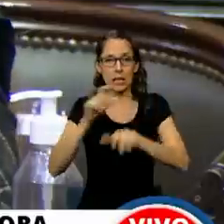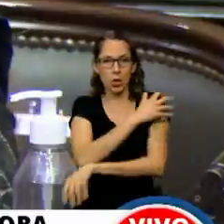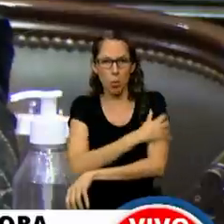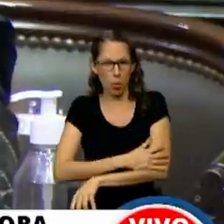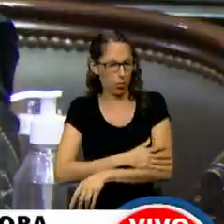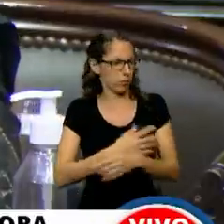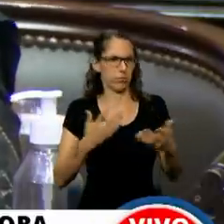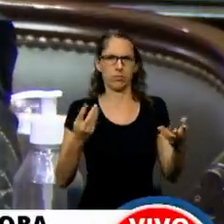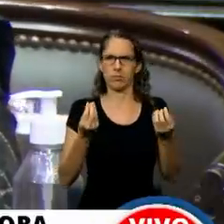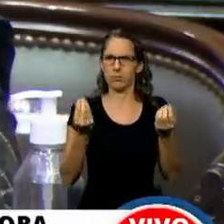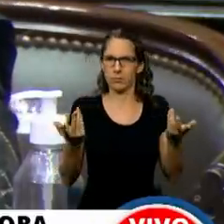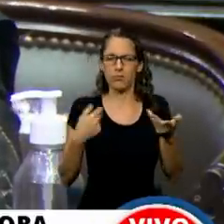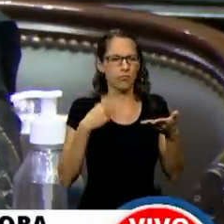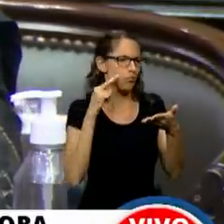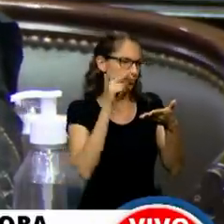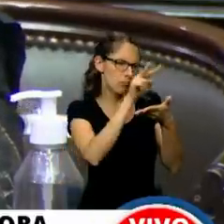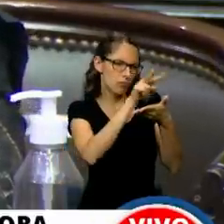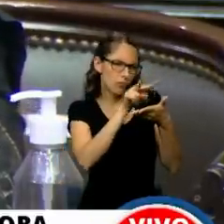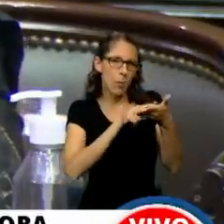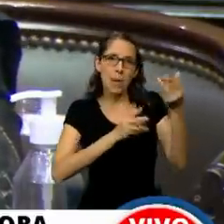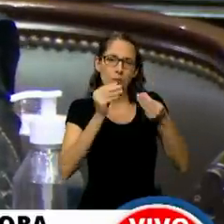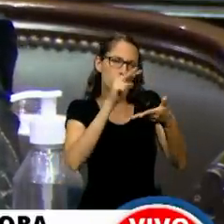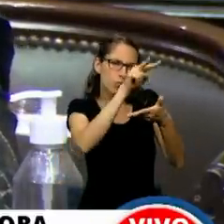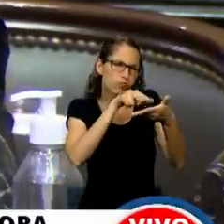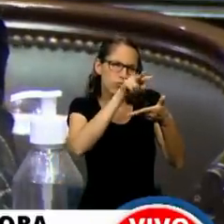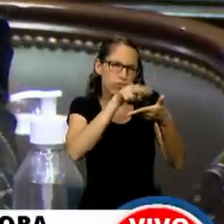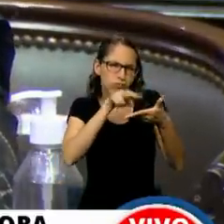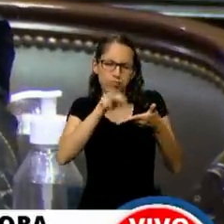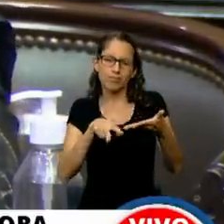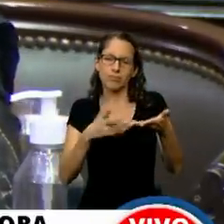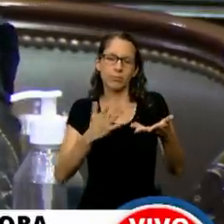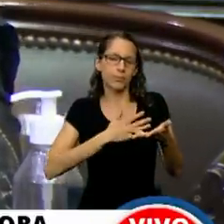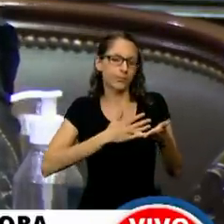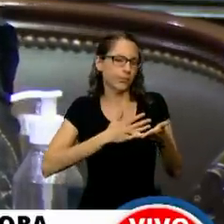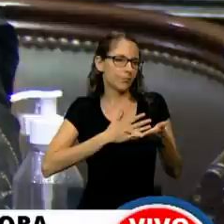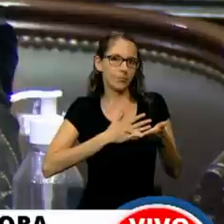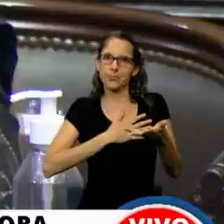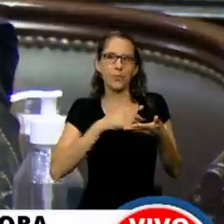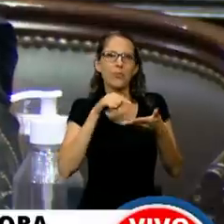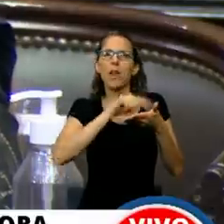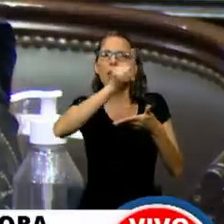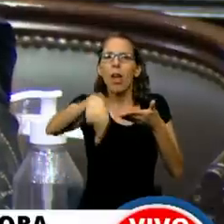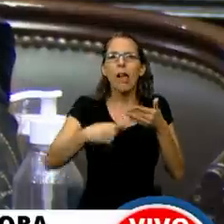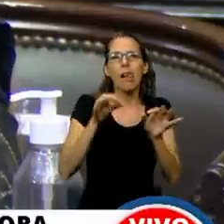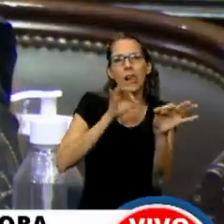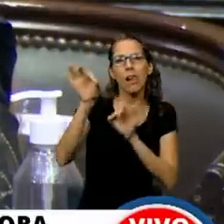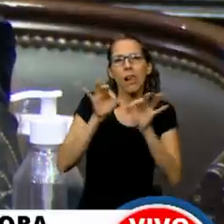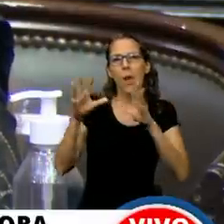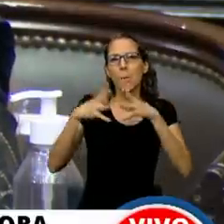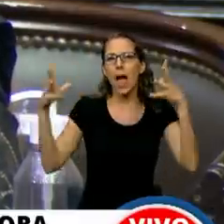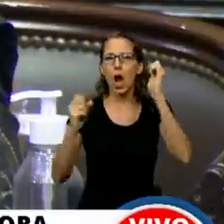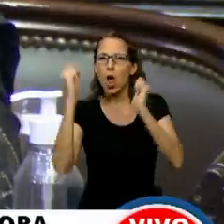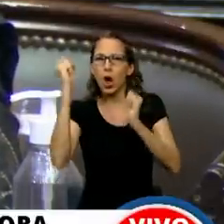y verdaderamente lo lamento porque porque está basado en variables macroeconómicas que nada tienen que ver